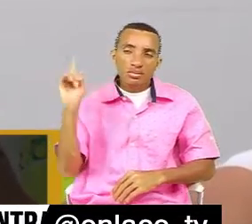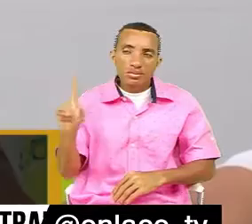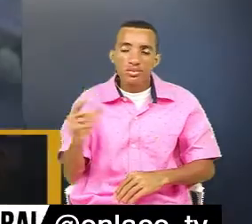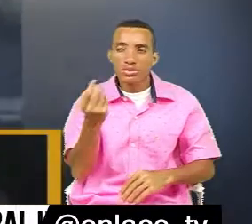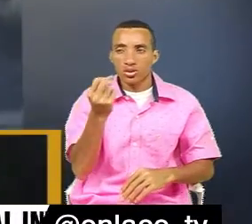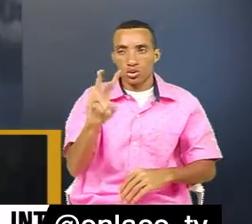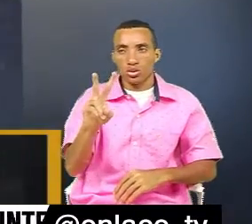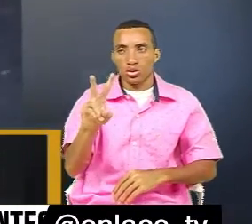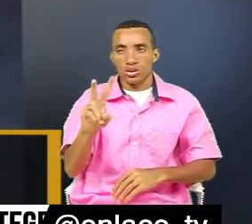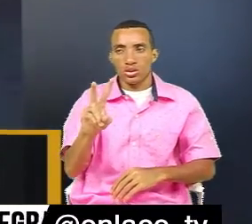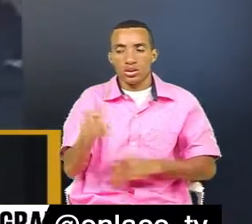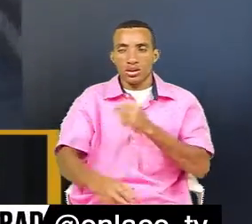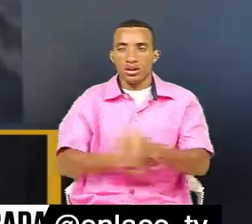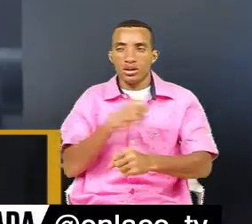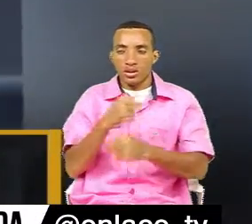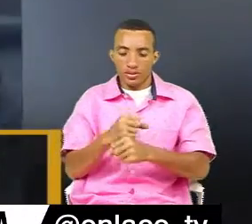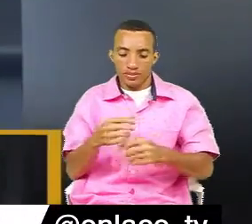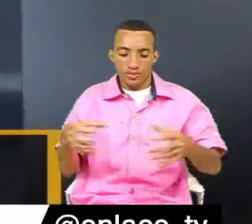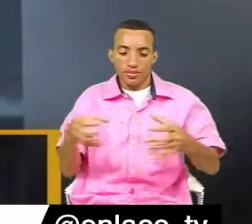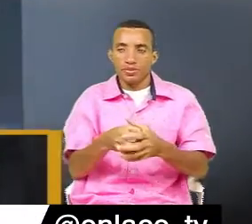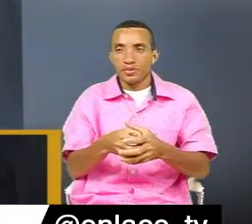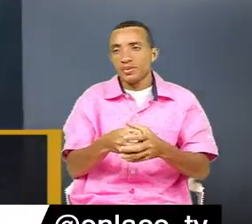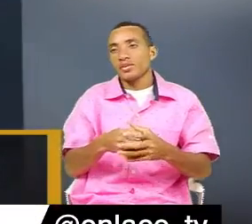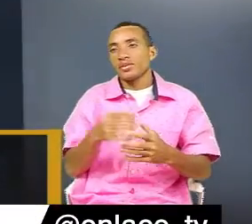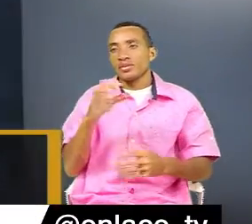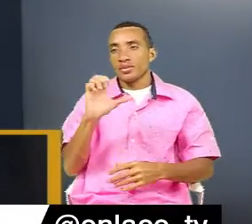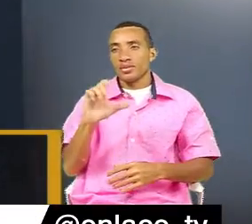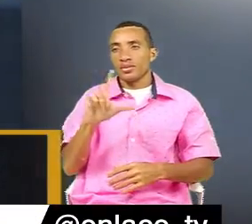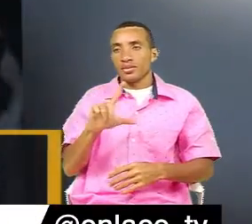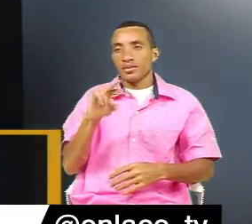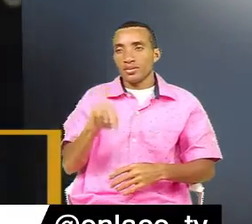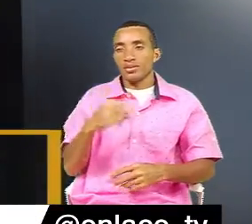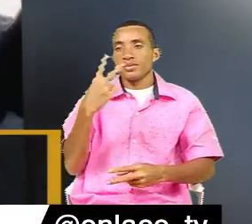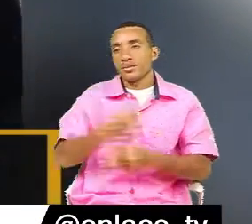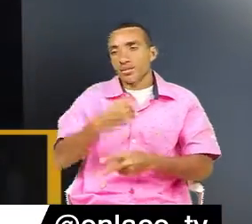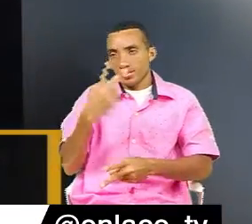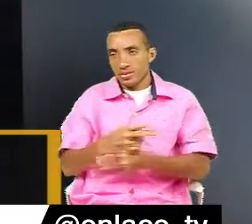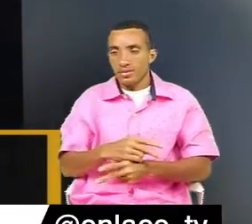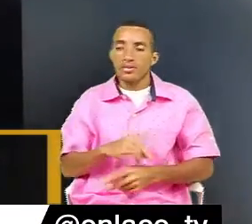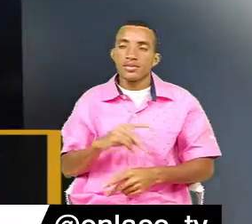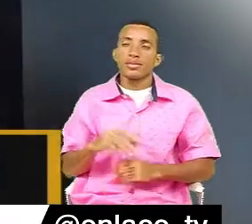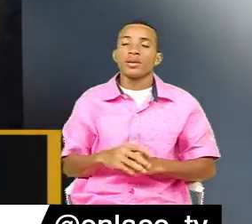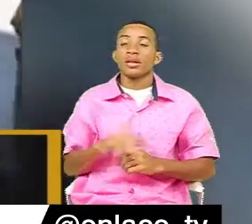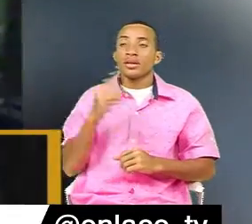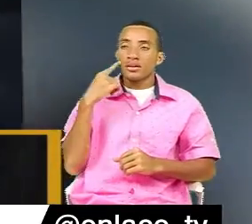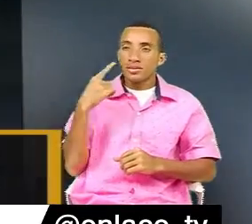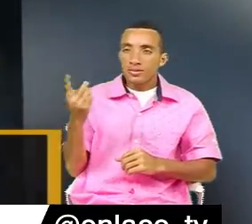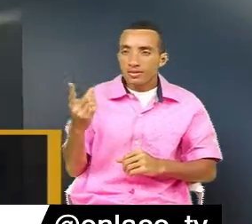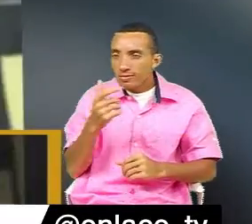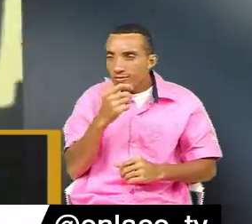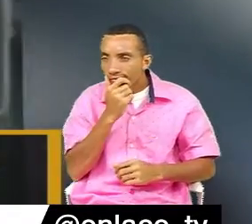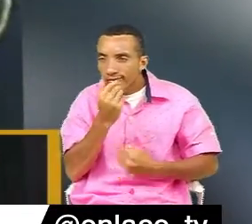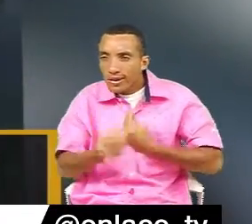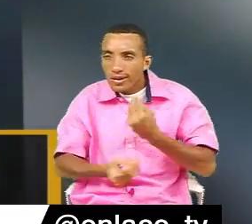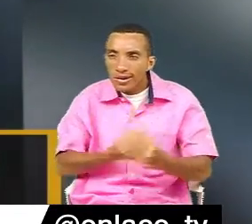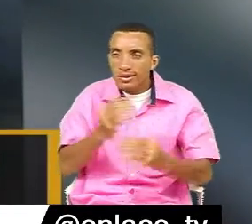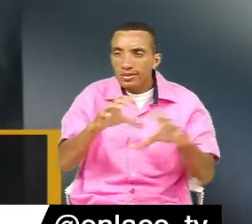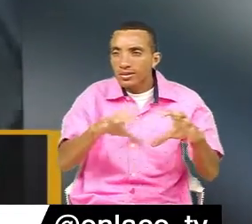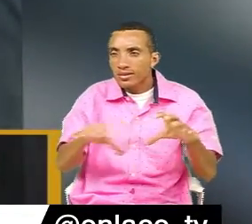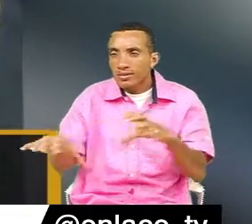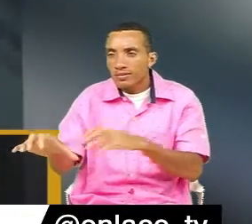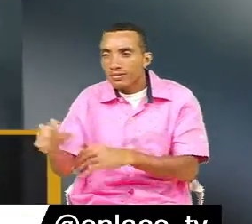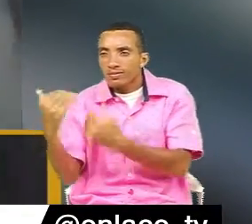años en la estructura criminal. El resultado se obtuvo gracias a información exacta sobre los movimientos de este hombre que se encargaba de realizar las acciones